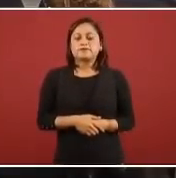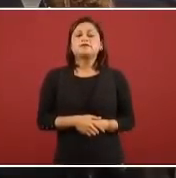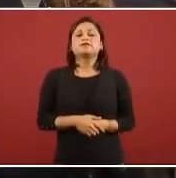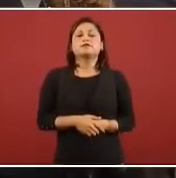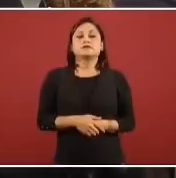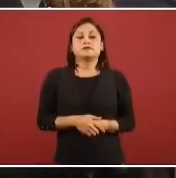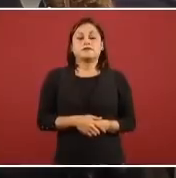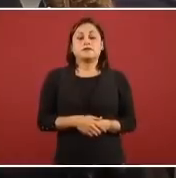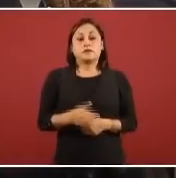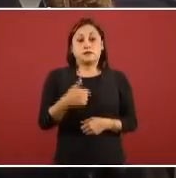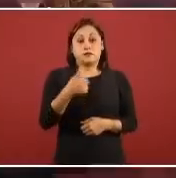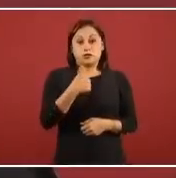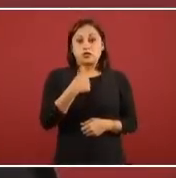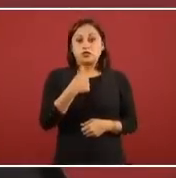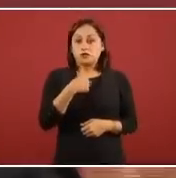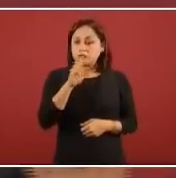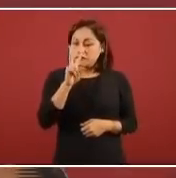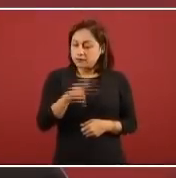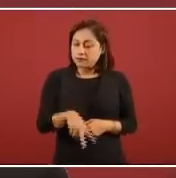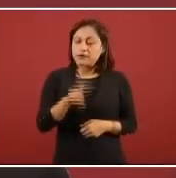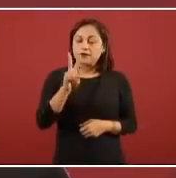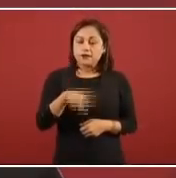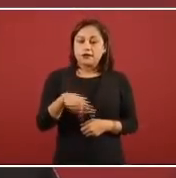muchos esfuerzos por